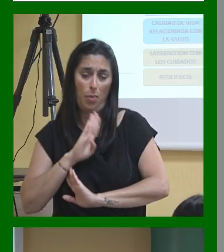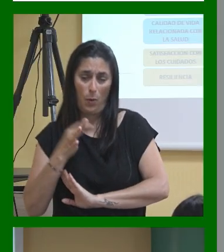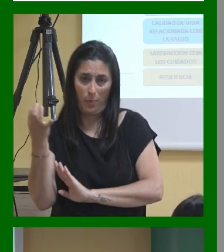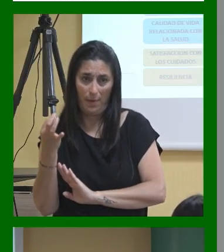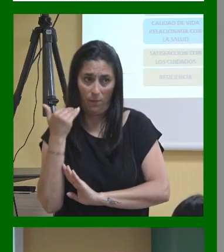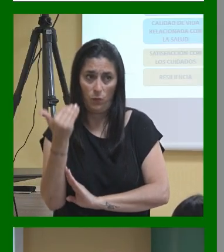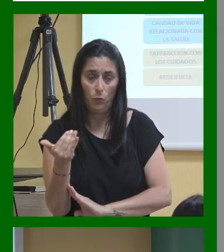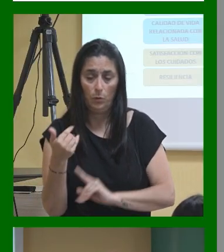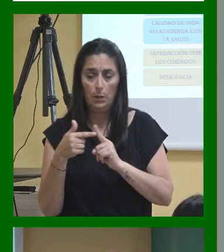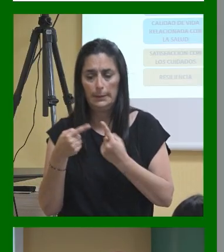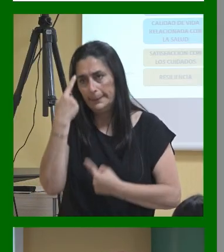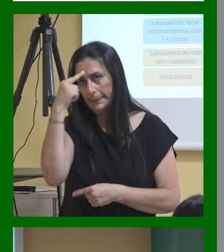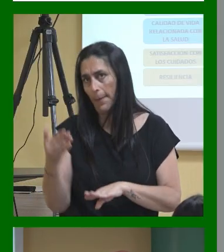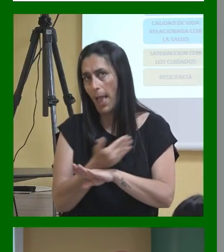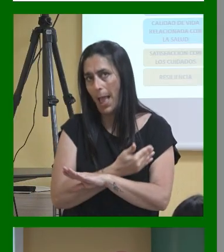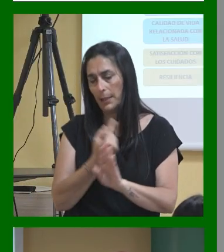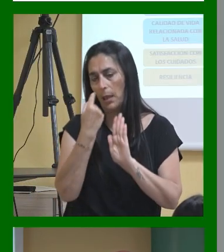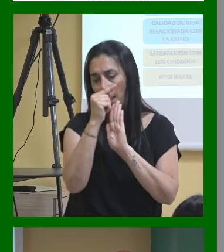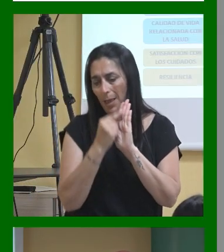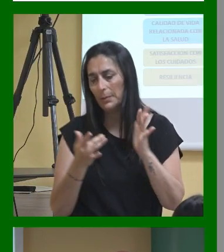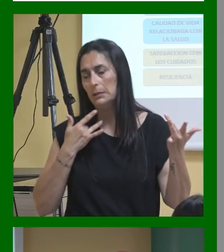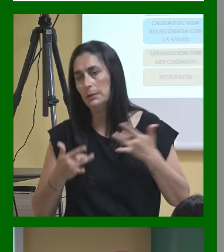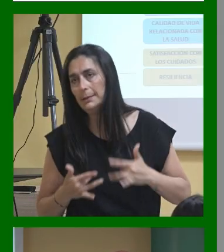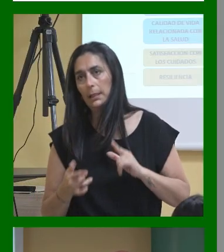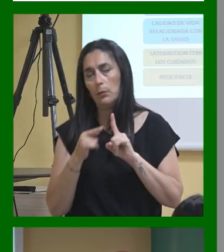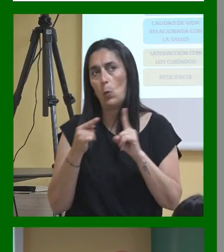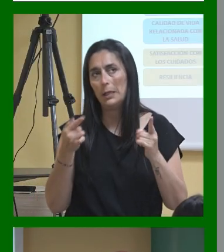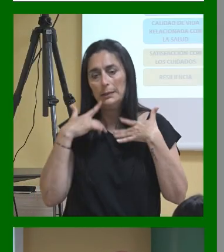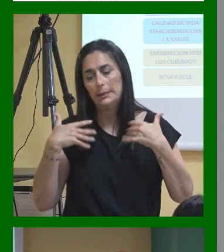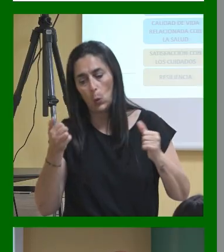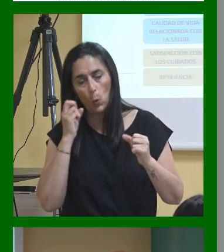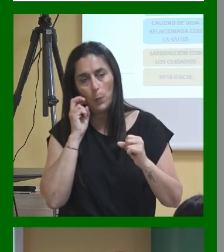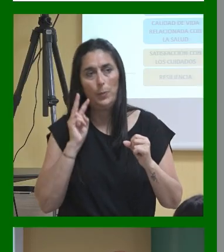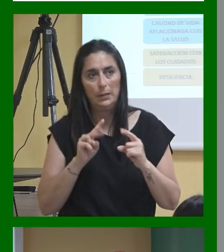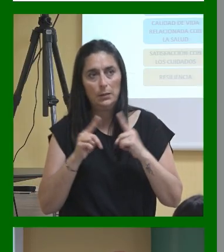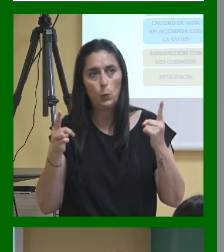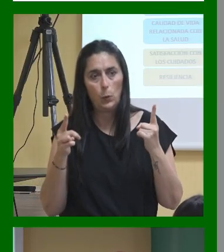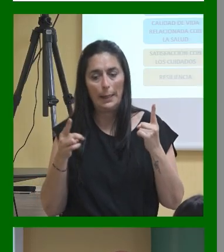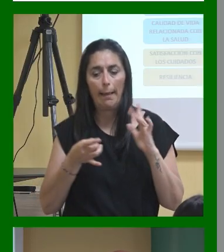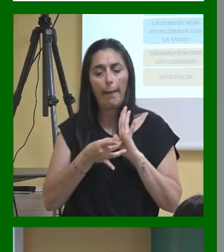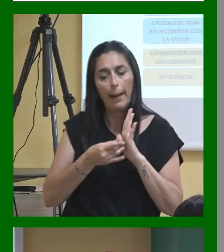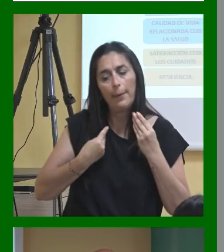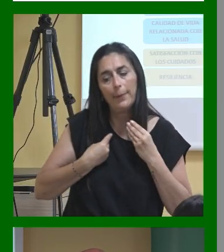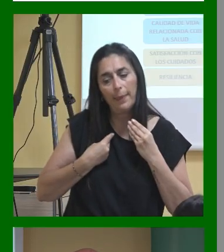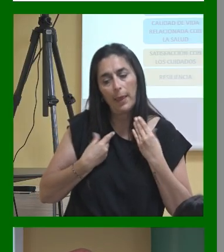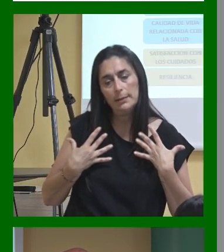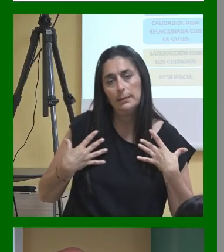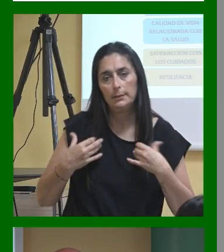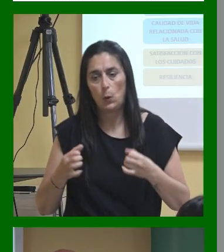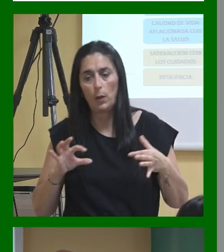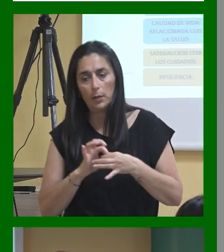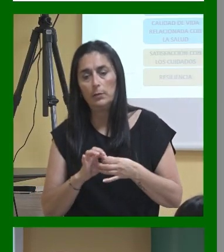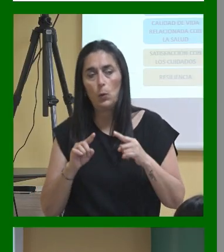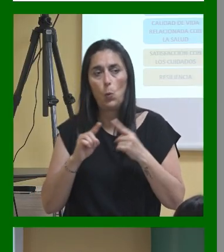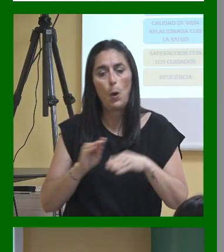en cuenta básicamente estos apartados: síntomas, estado funcional, percepción de salud, calidad de vida relacionada con la salud, satisfacción de cuidados